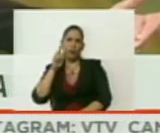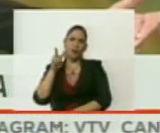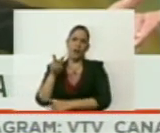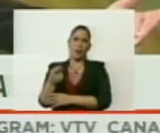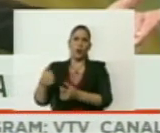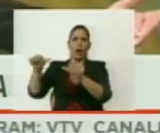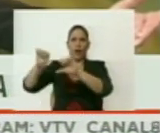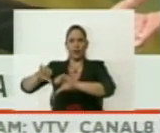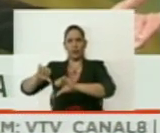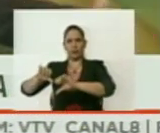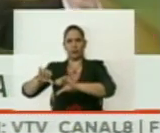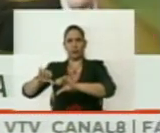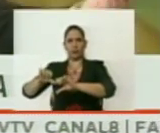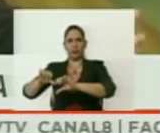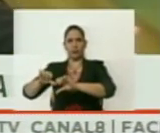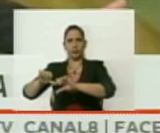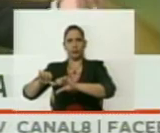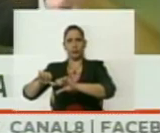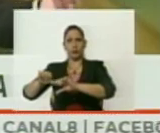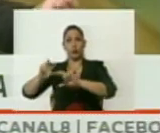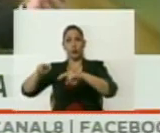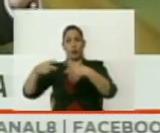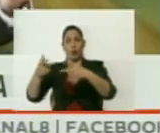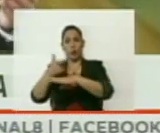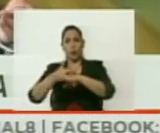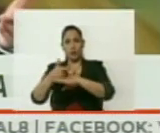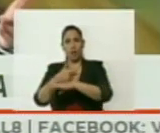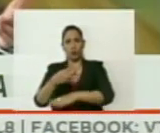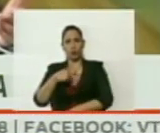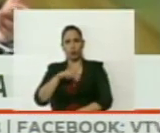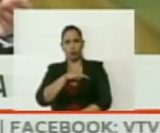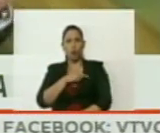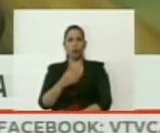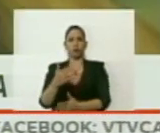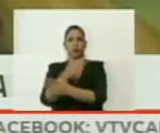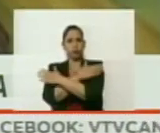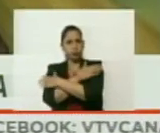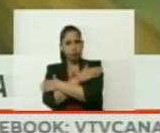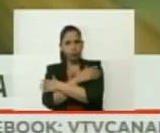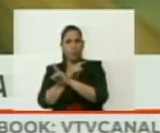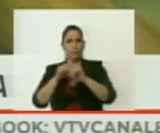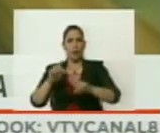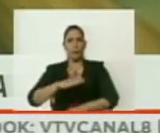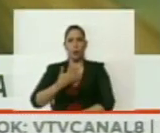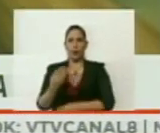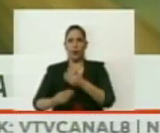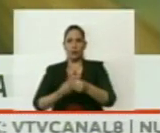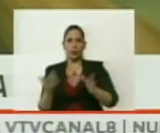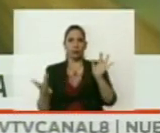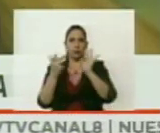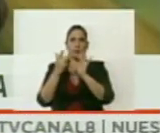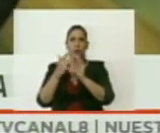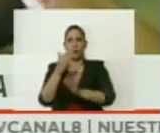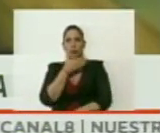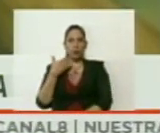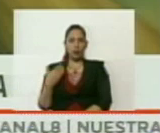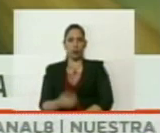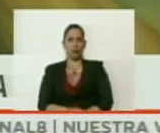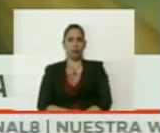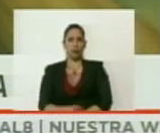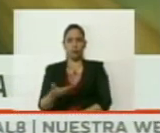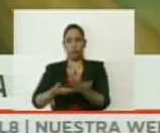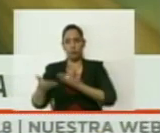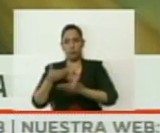caer. Y con los nuevos gobiernos les extenderemos los brazos para poder establecer las mejores relaciones, incluso si